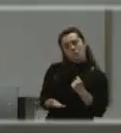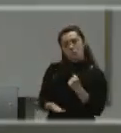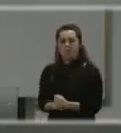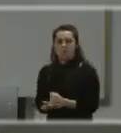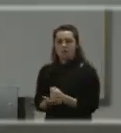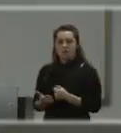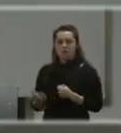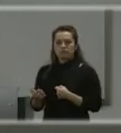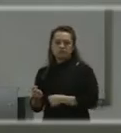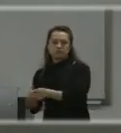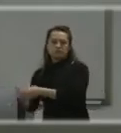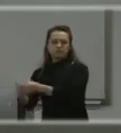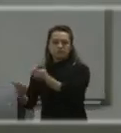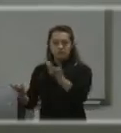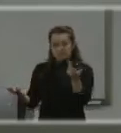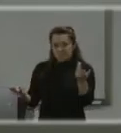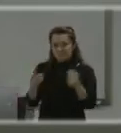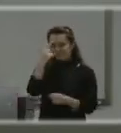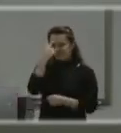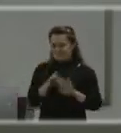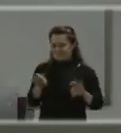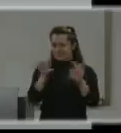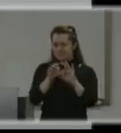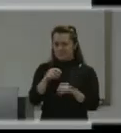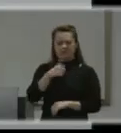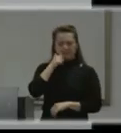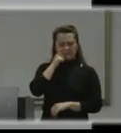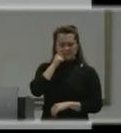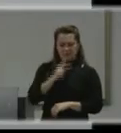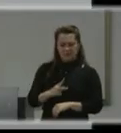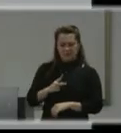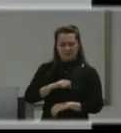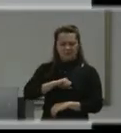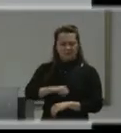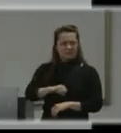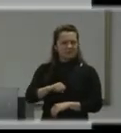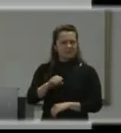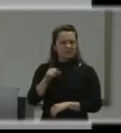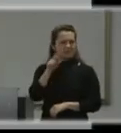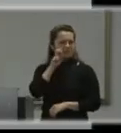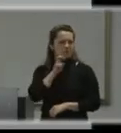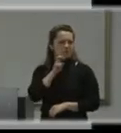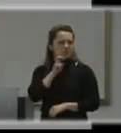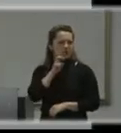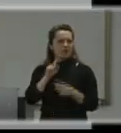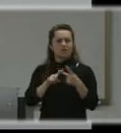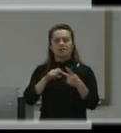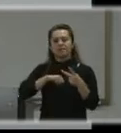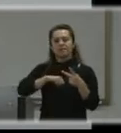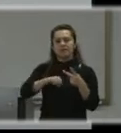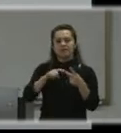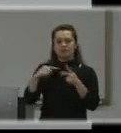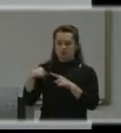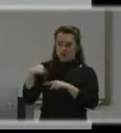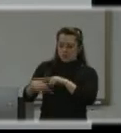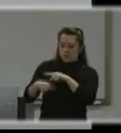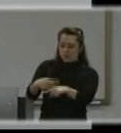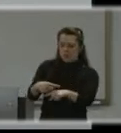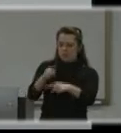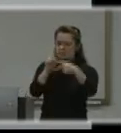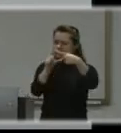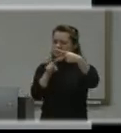punto importante. ¿De qué hablamos cuando hablamos de derechos sexuales? ¿Y de qué hablamos cuando hablamos de derechos reproductivos?